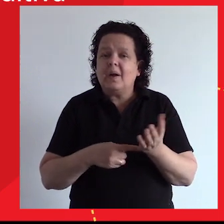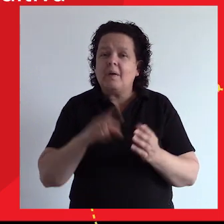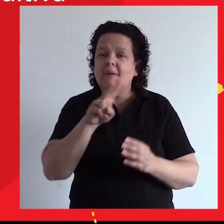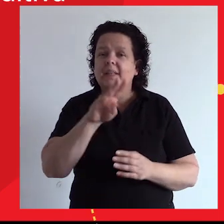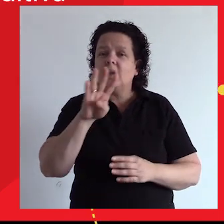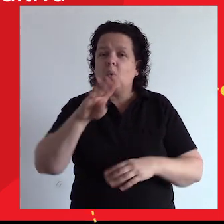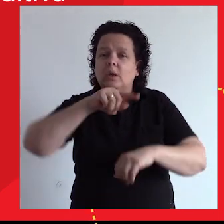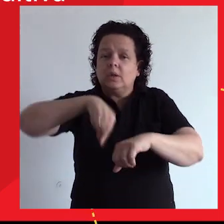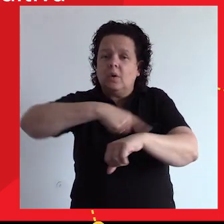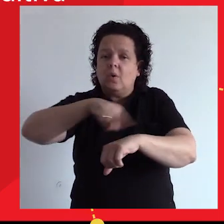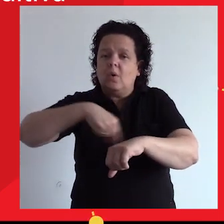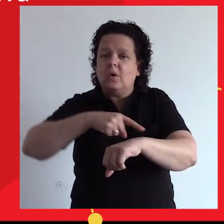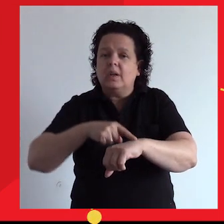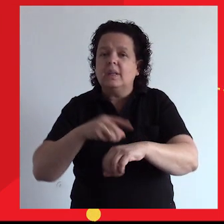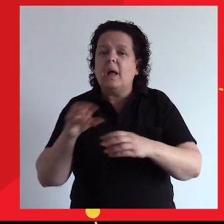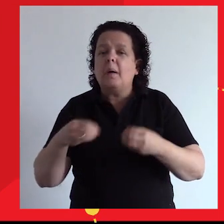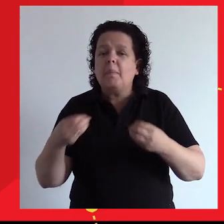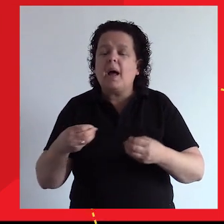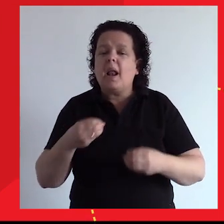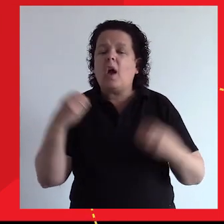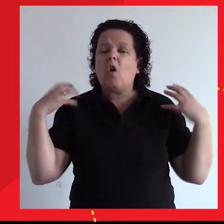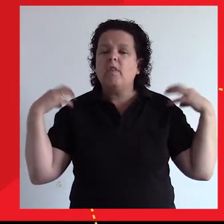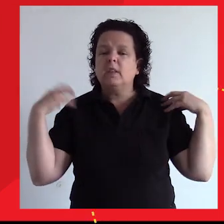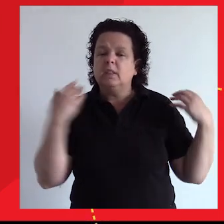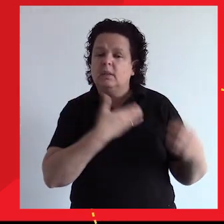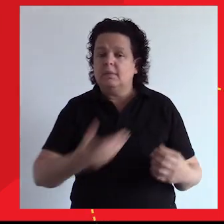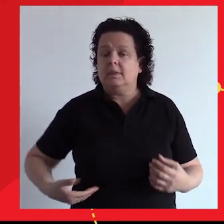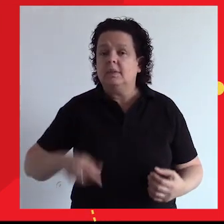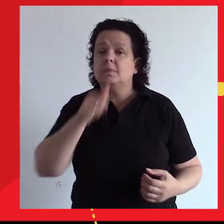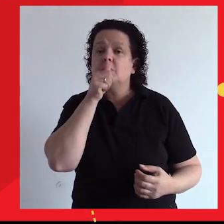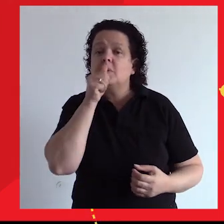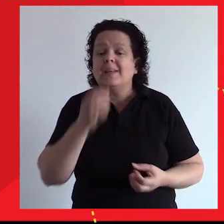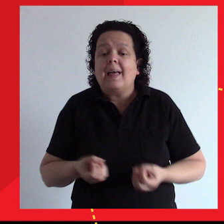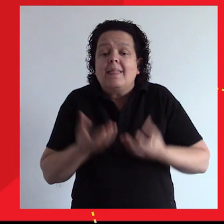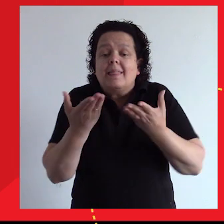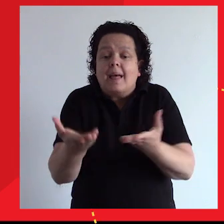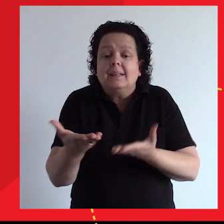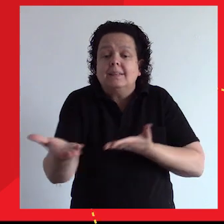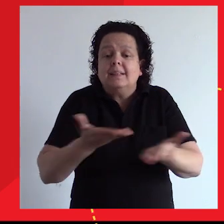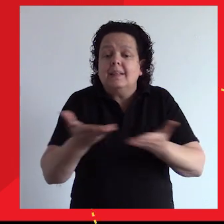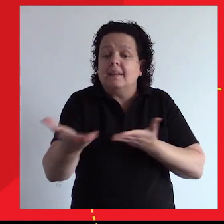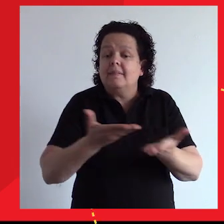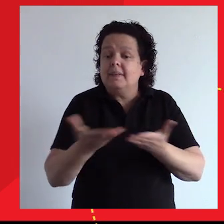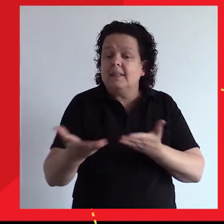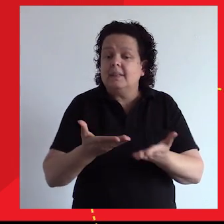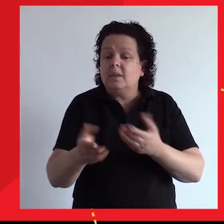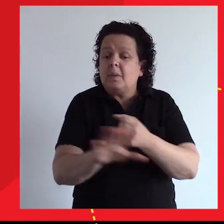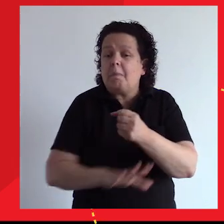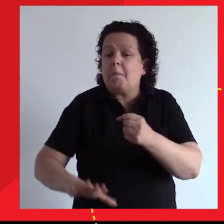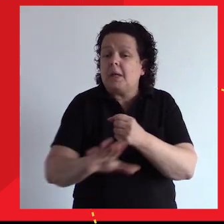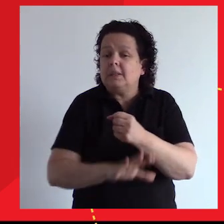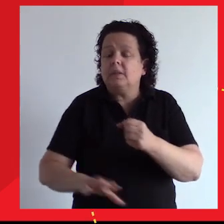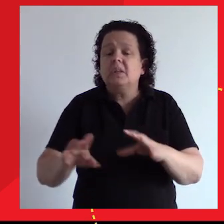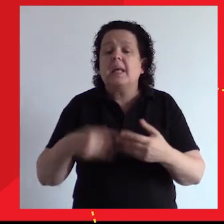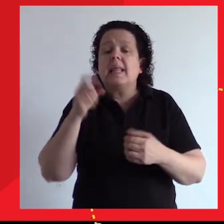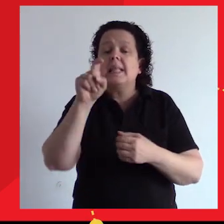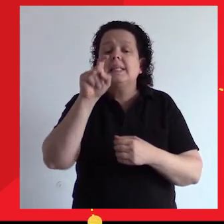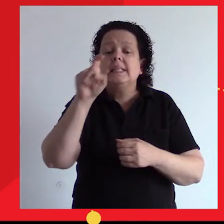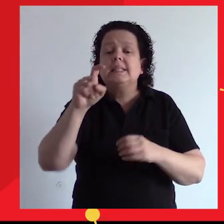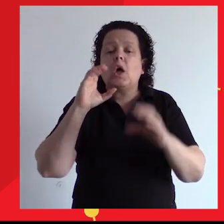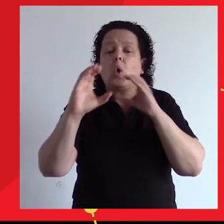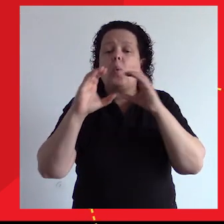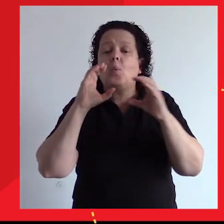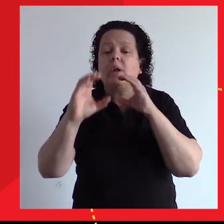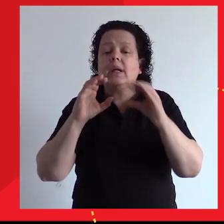virtual 24 horas para entidades públicas y privadas que brindan servicios públicos esenciales y que